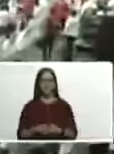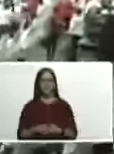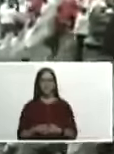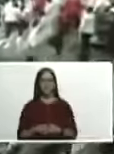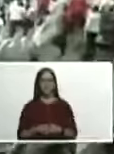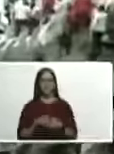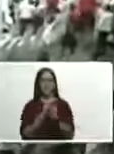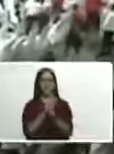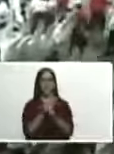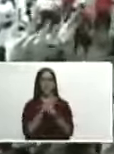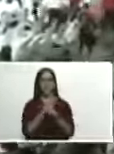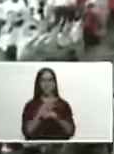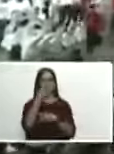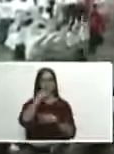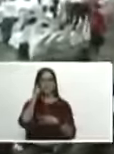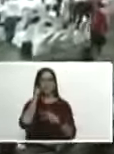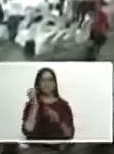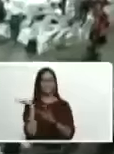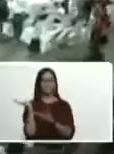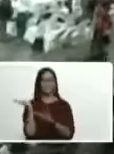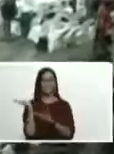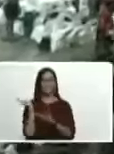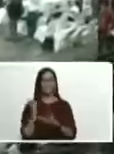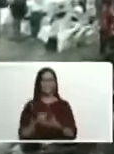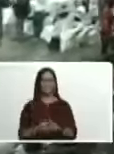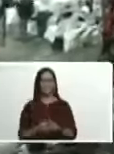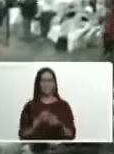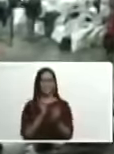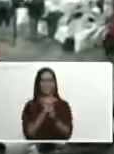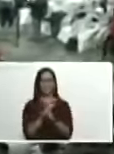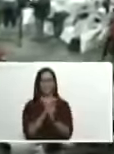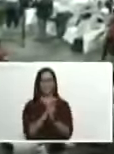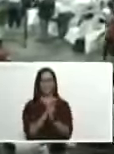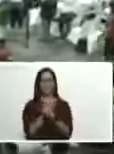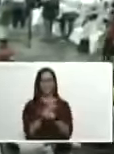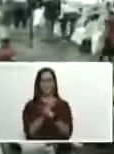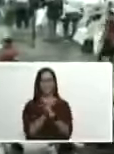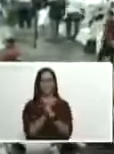los tiktokeros y las tiktokeras. TikTok.